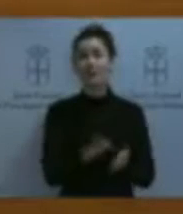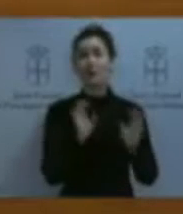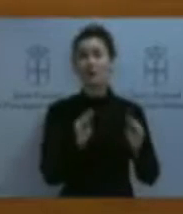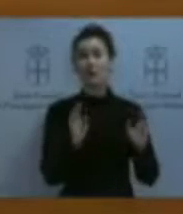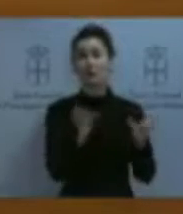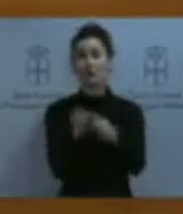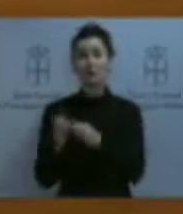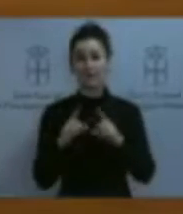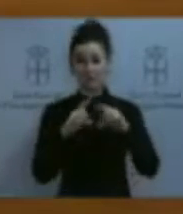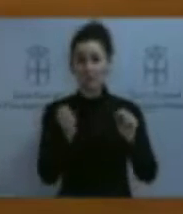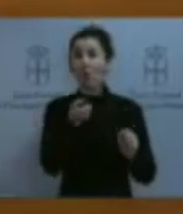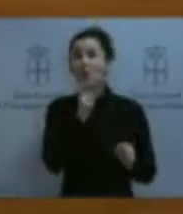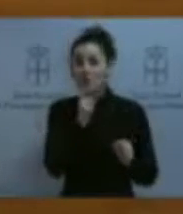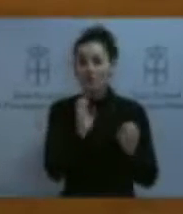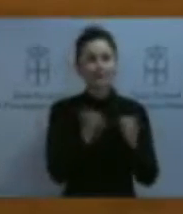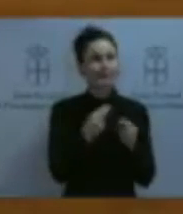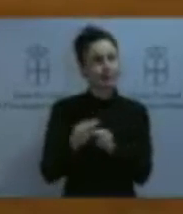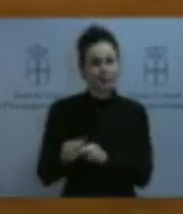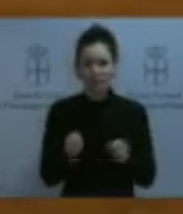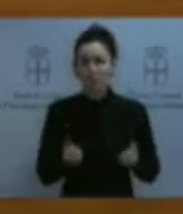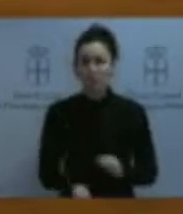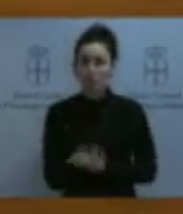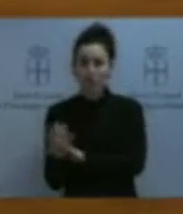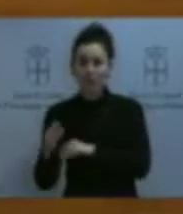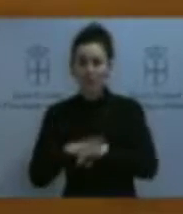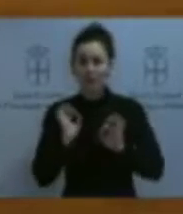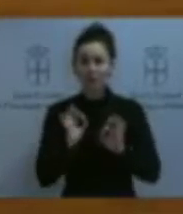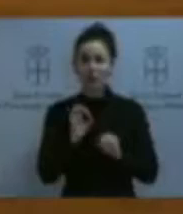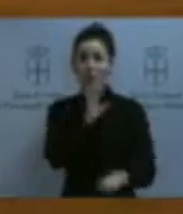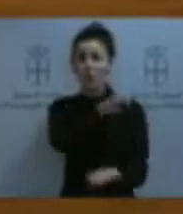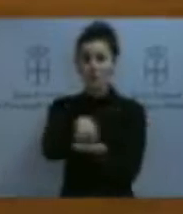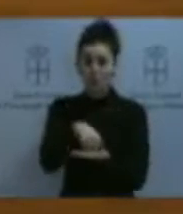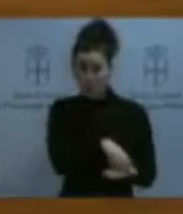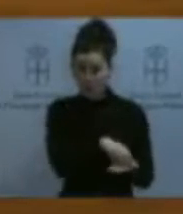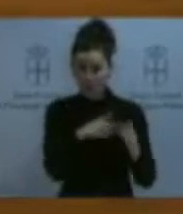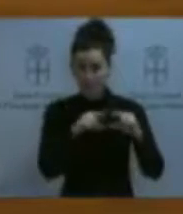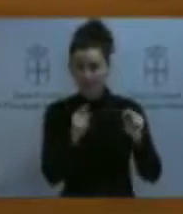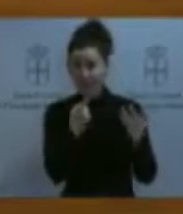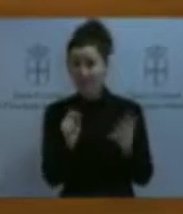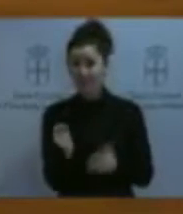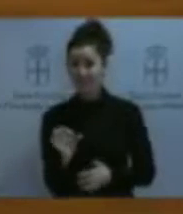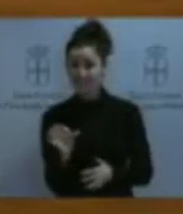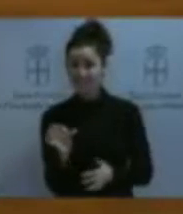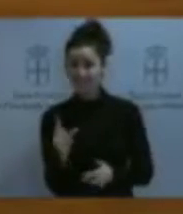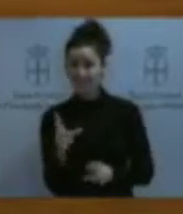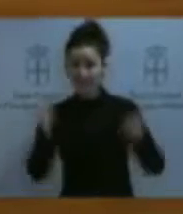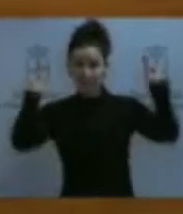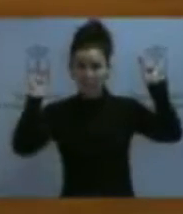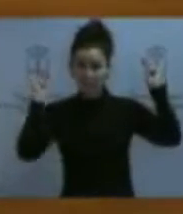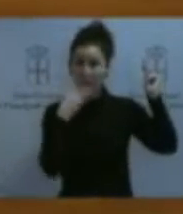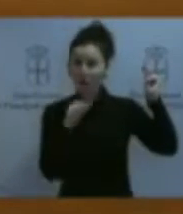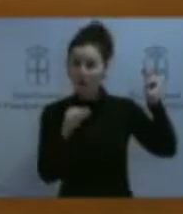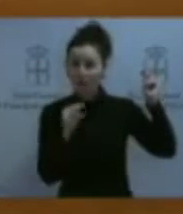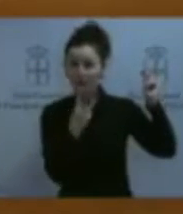tener los partidos en el Consejo de Comunidades Asturianas, y 60 segundos para despachar que esos jóvenes menores de 30 años emigrados tuviesen voz en el Consejo de